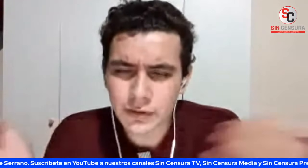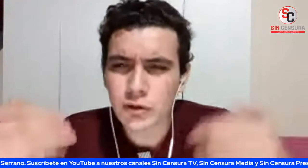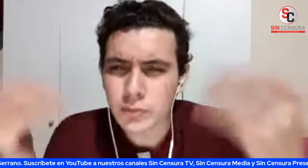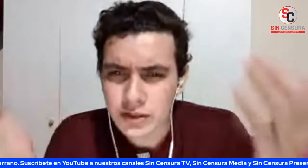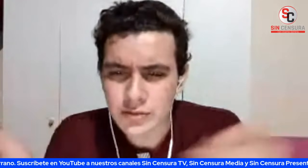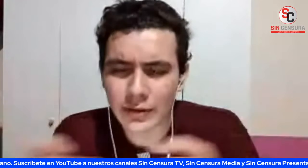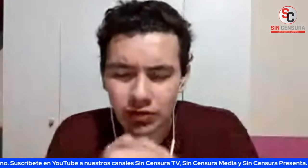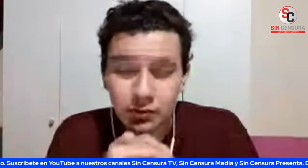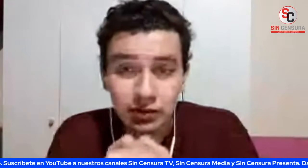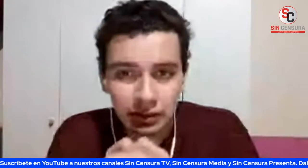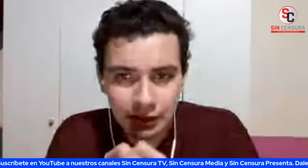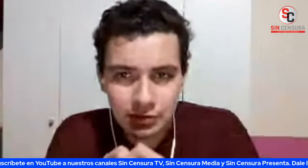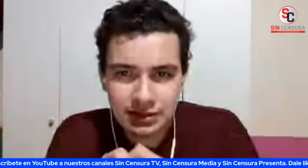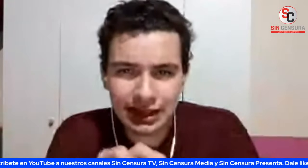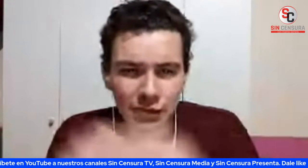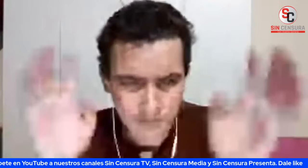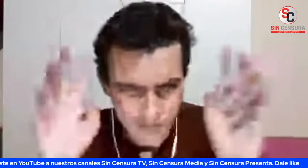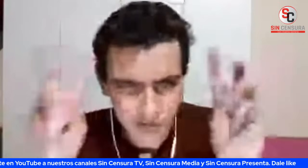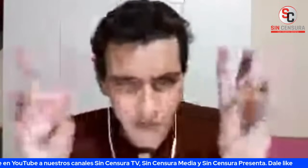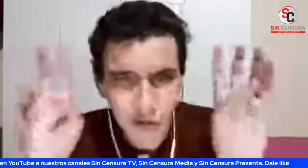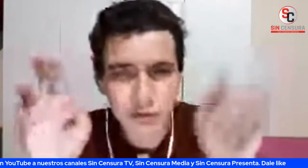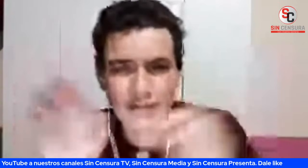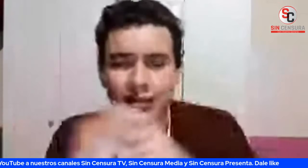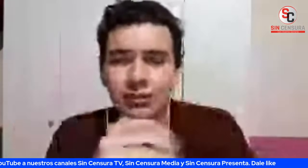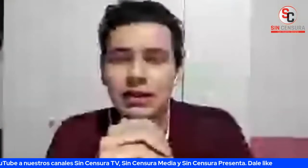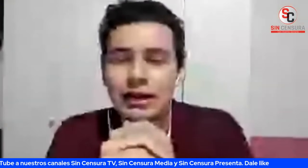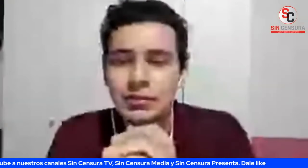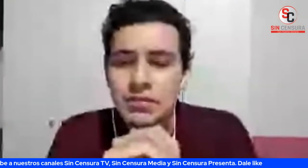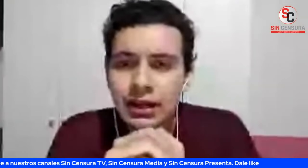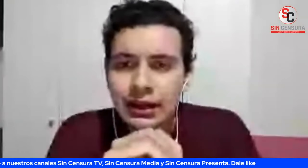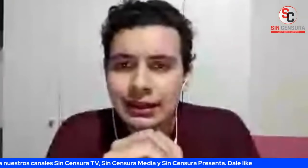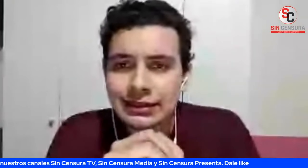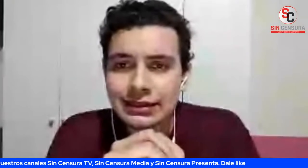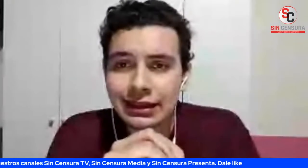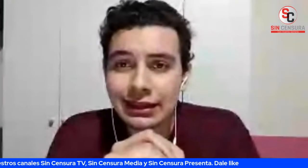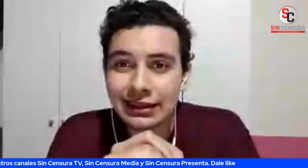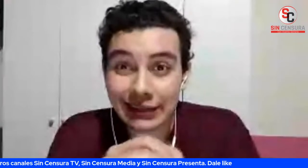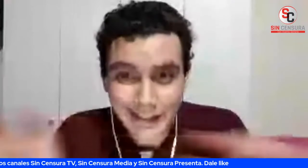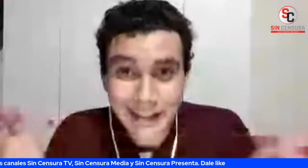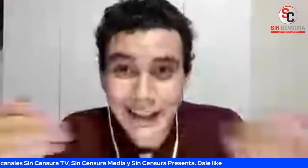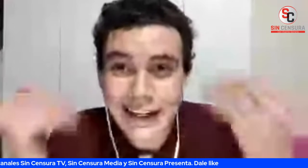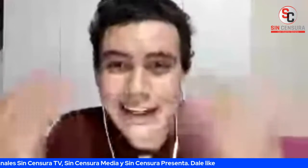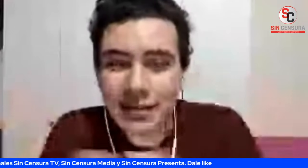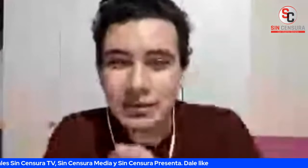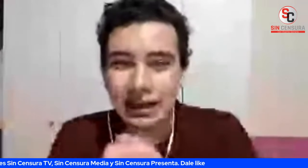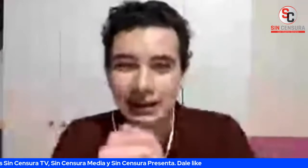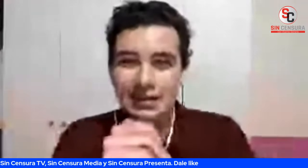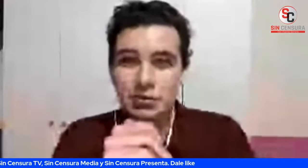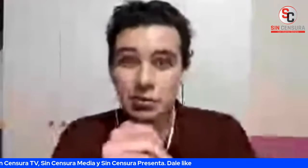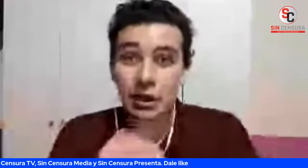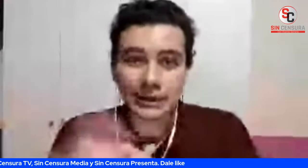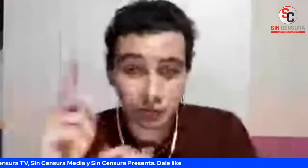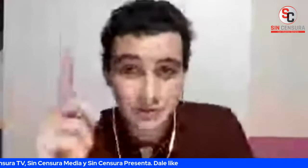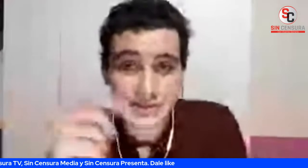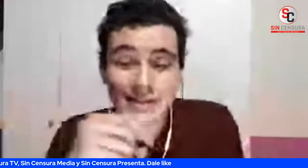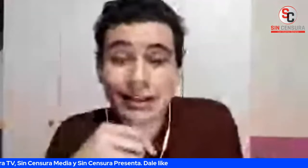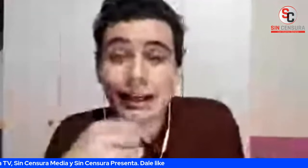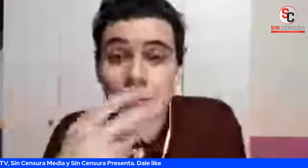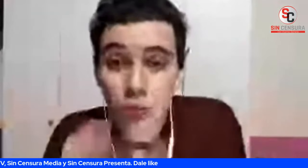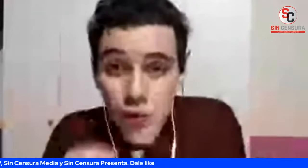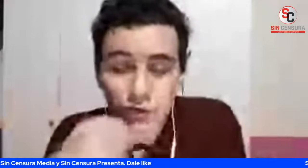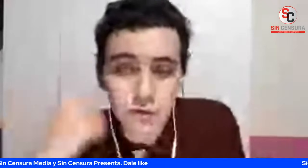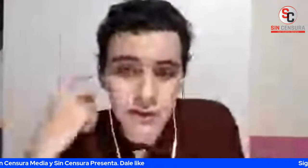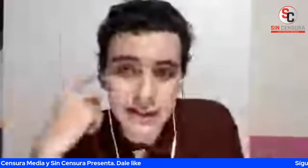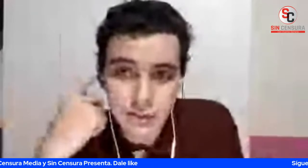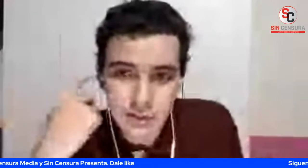son de fuero común y eso le corresponde también a los estados, congruencia también hay, quiere recriminarle eso. Tanto es así que